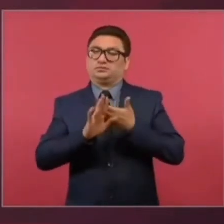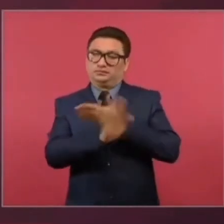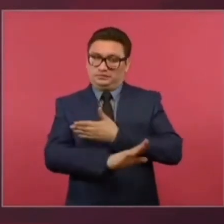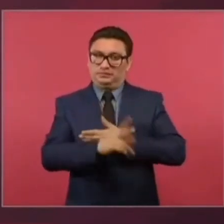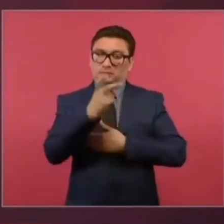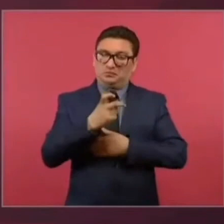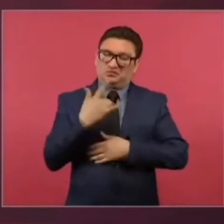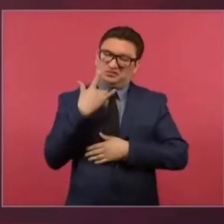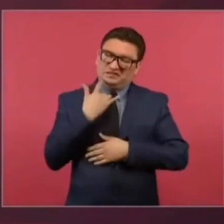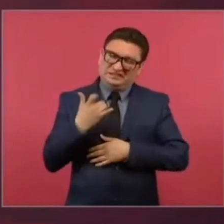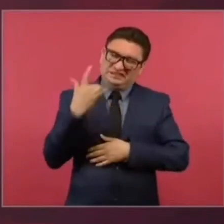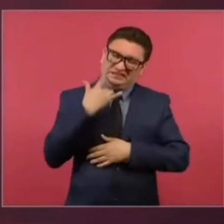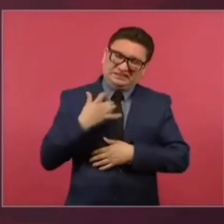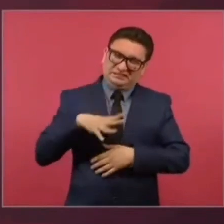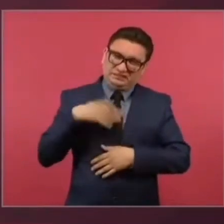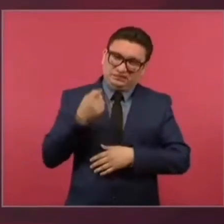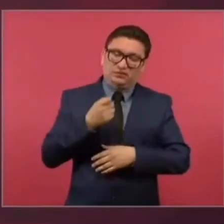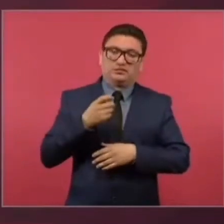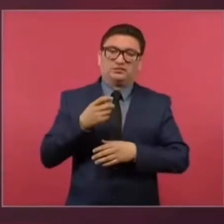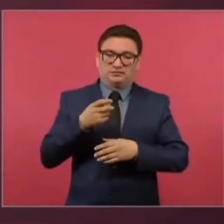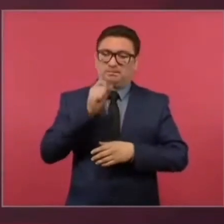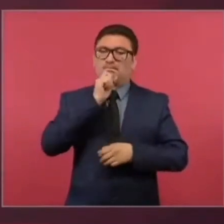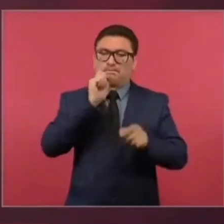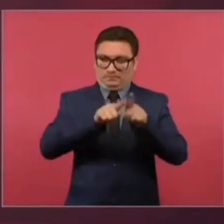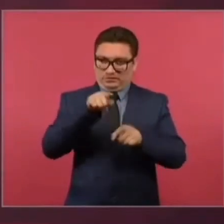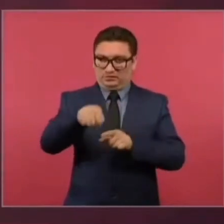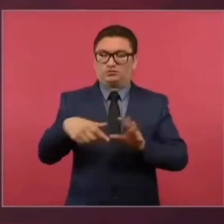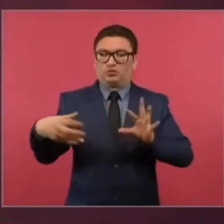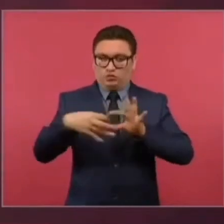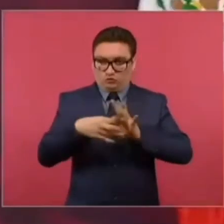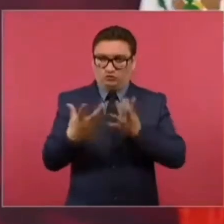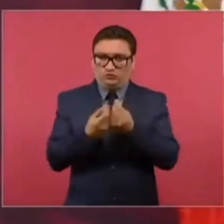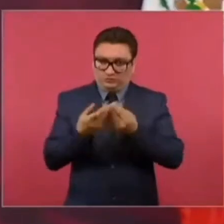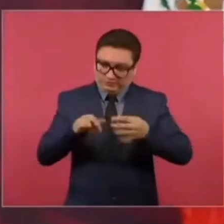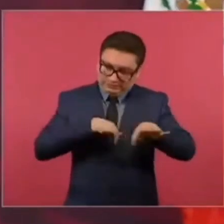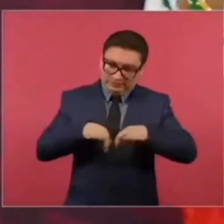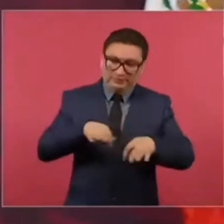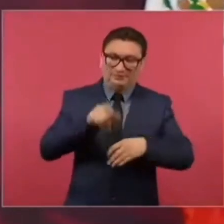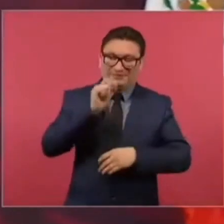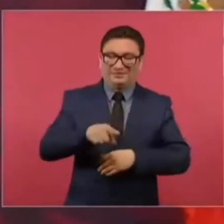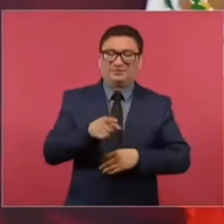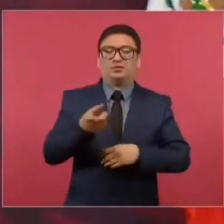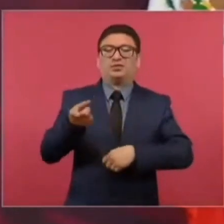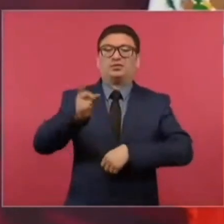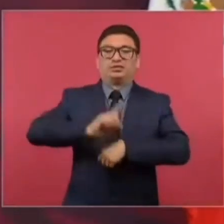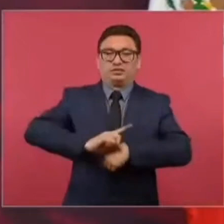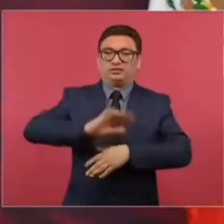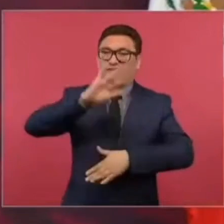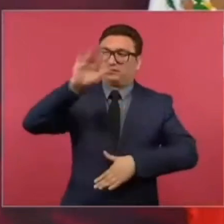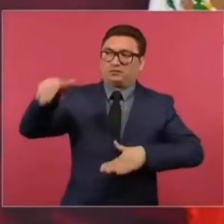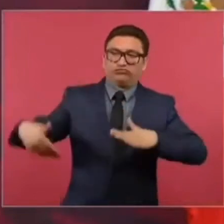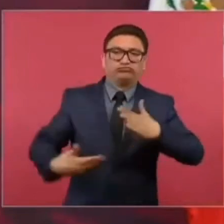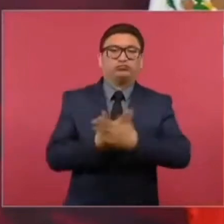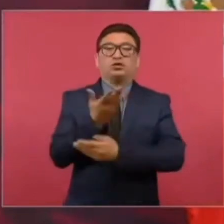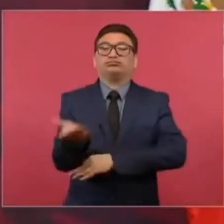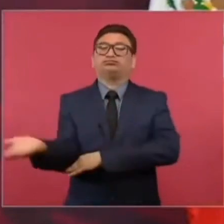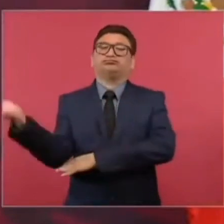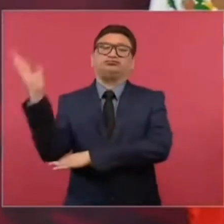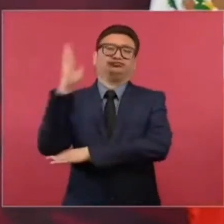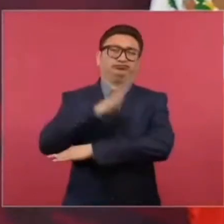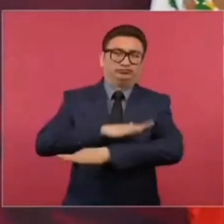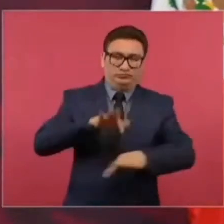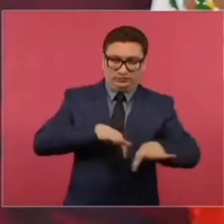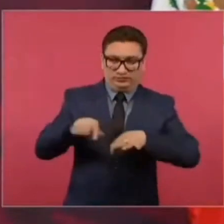hacer un esfuerzo, volviendo a lo mismo, trabajar día y noche. Ahí tenemos el apoyo también